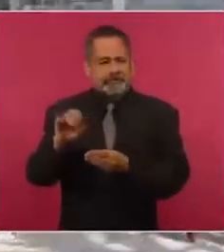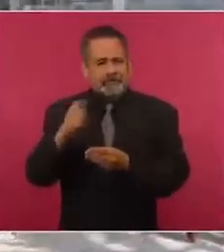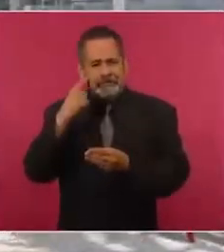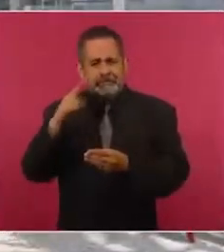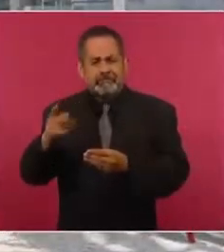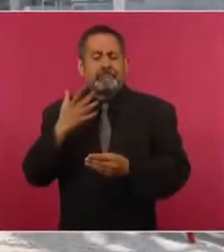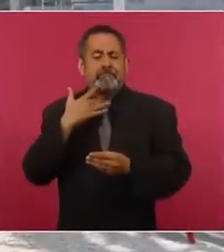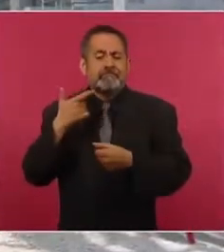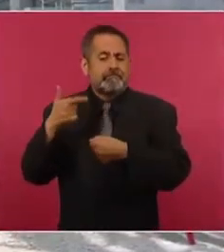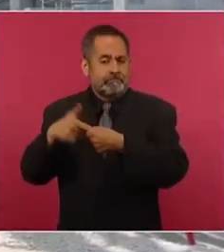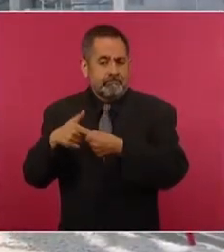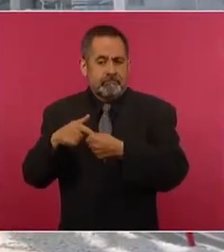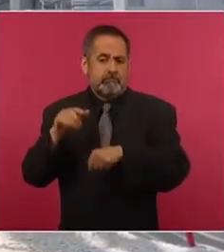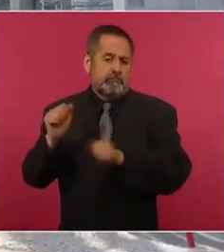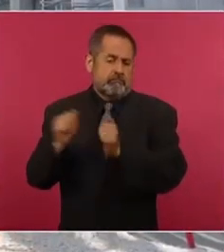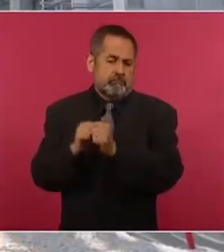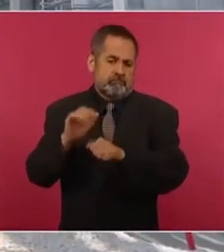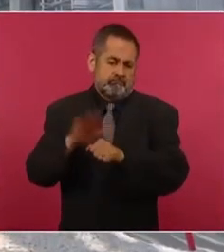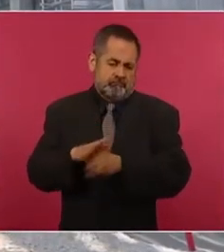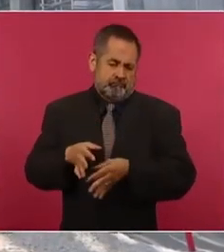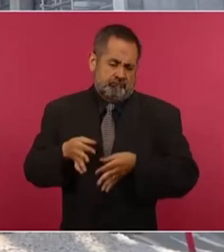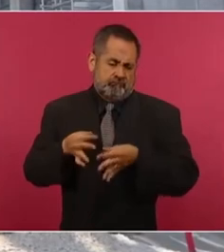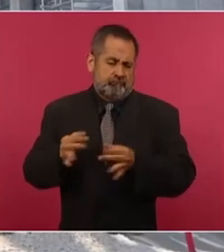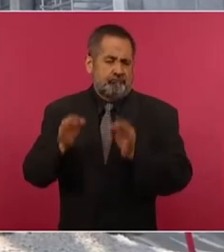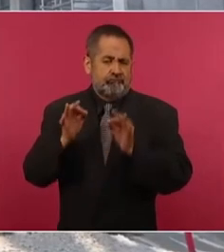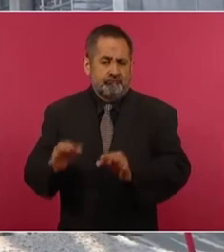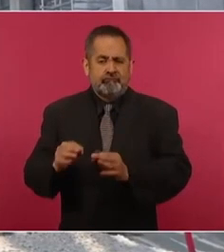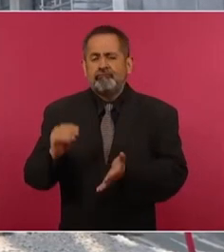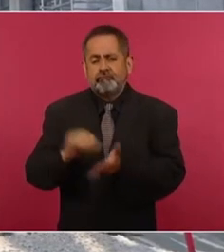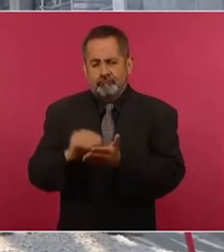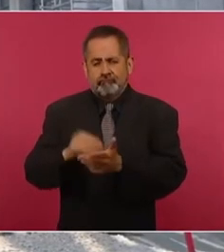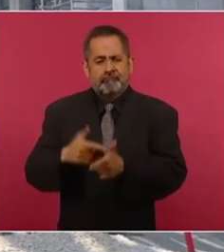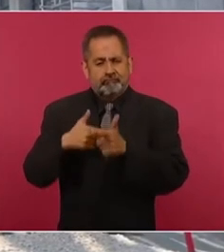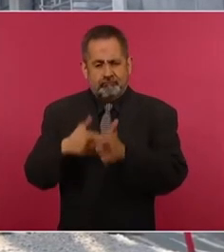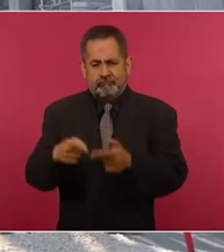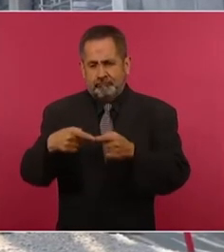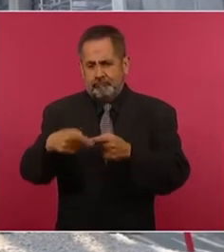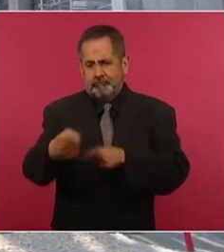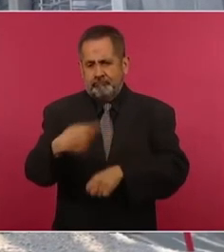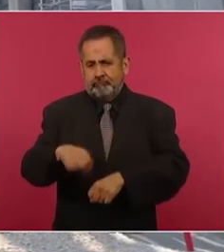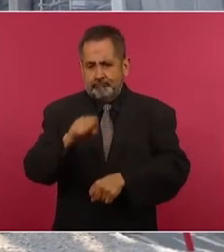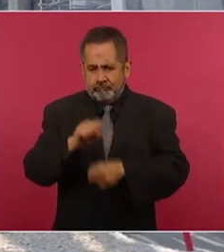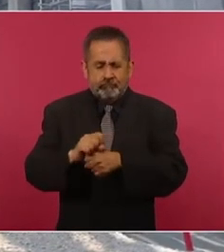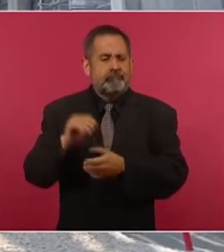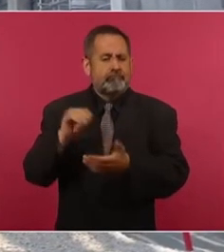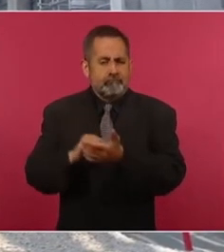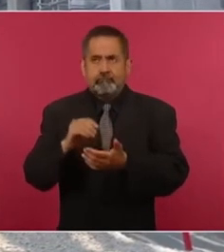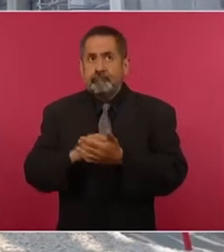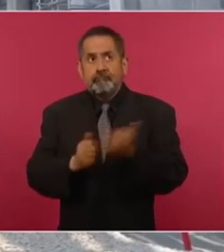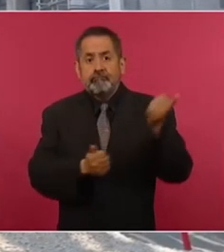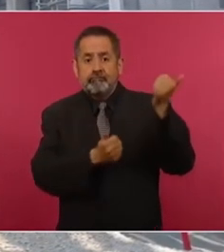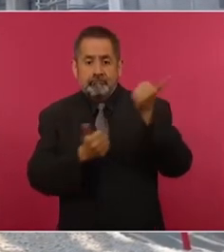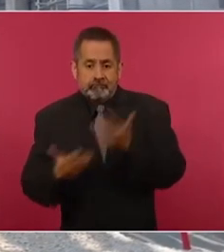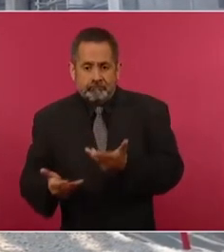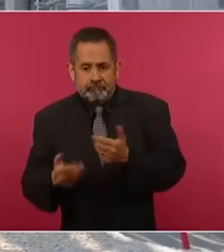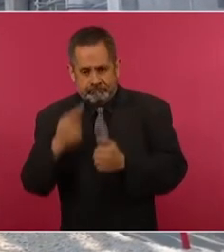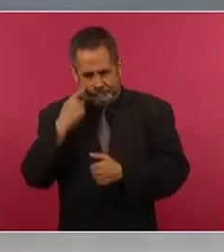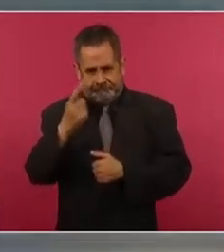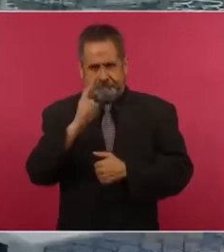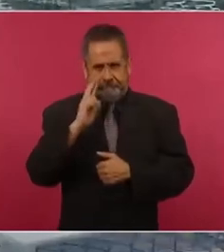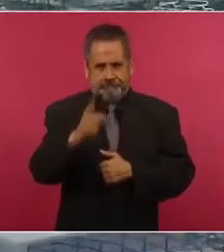una gasolina de mejor calidad. Seguimos trabajando esta semana, seguimos recibiendo equipos. Va el